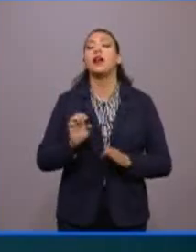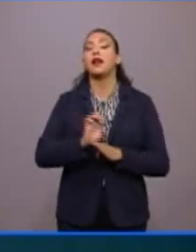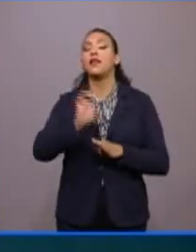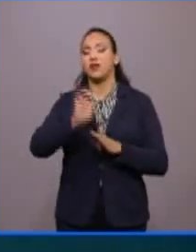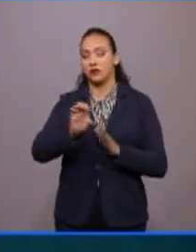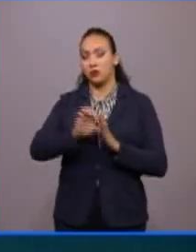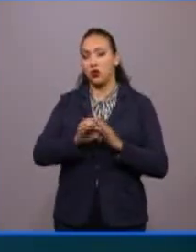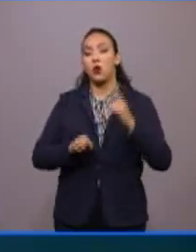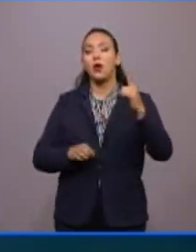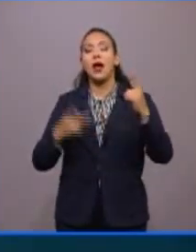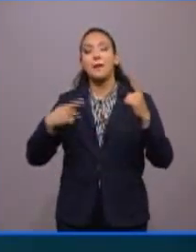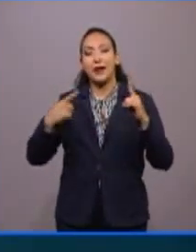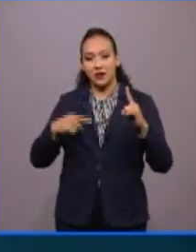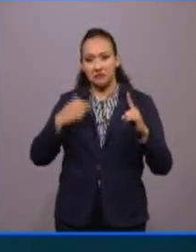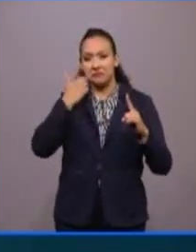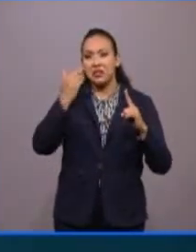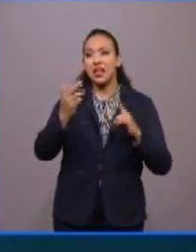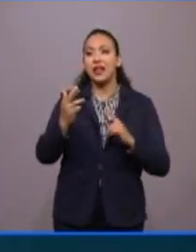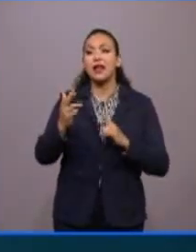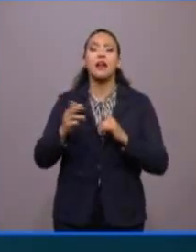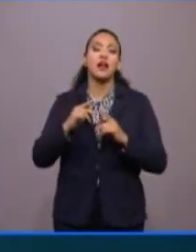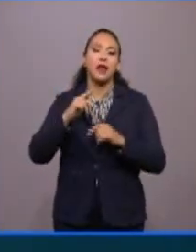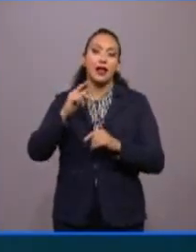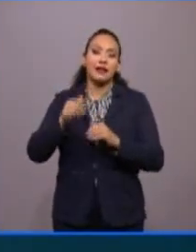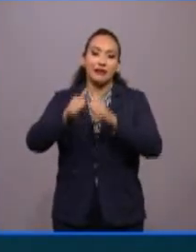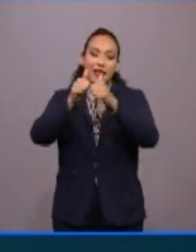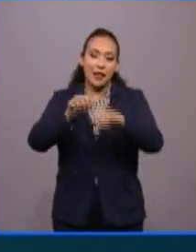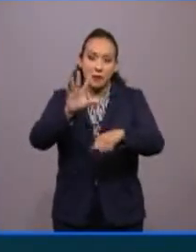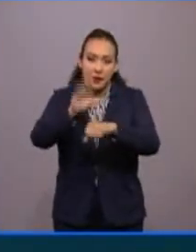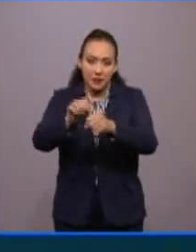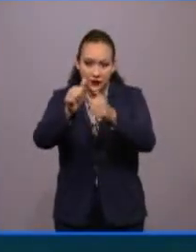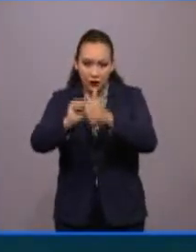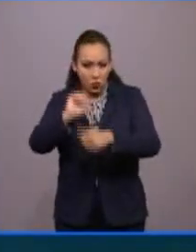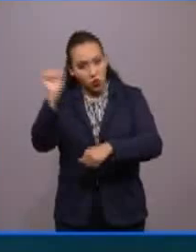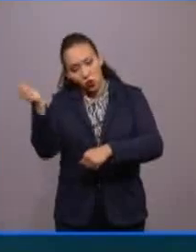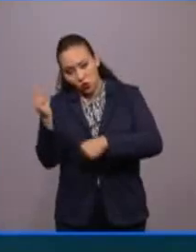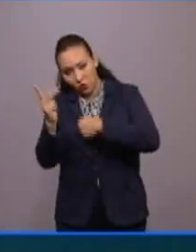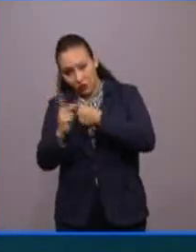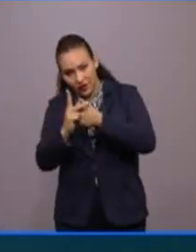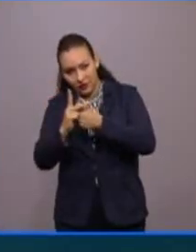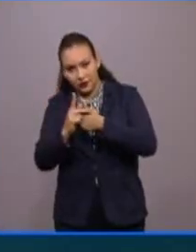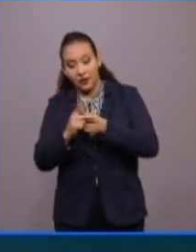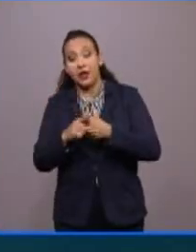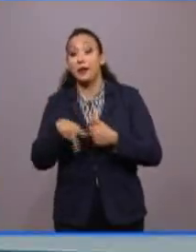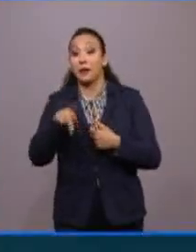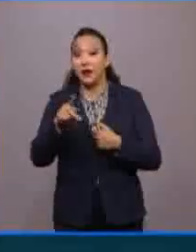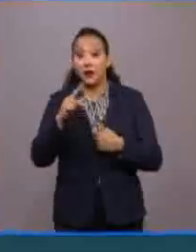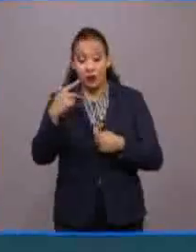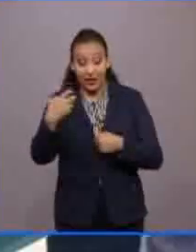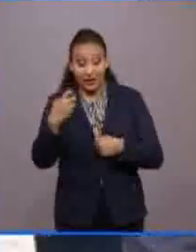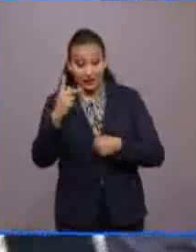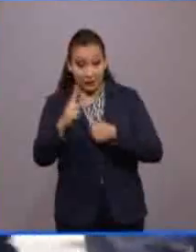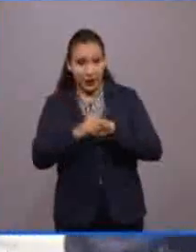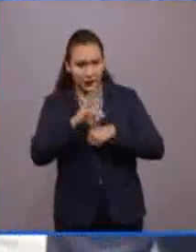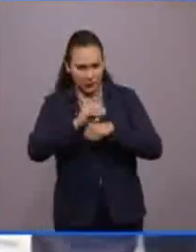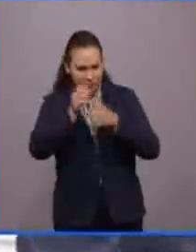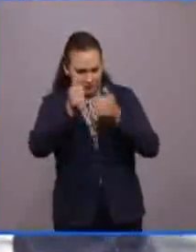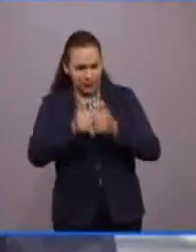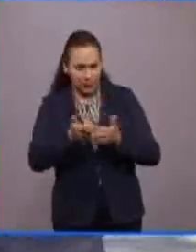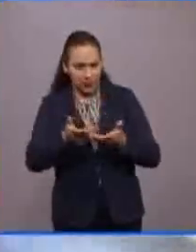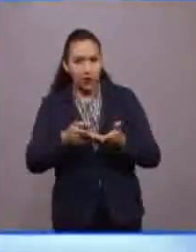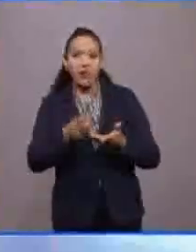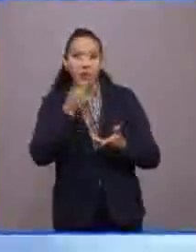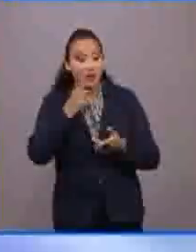que busque asilo o refugio debe ser devuelta a un lugar donde su vida esté en riesgo, aseguró el Instituto Federal de la